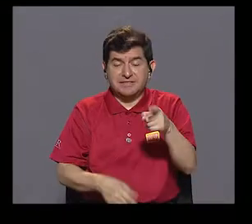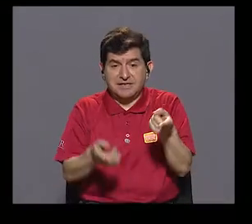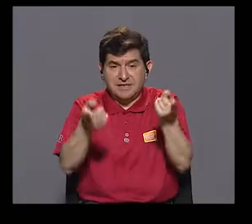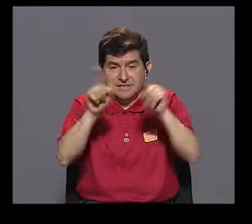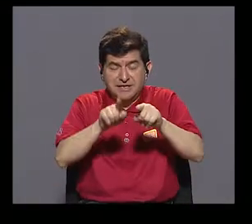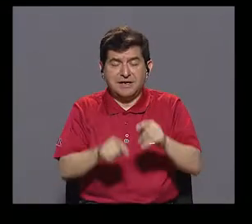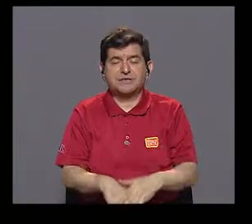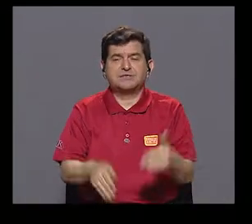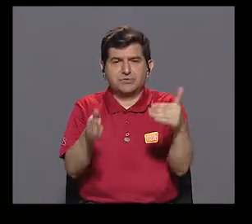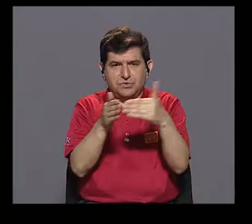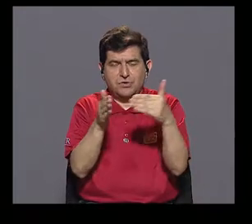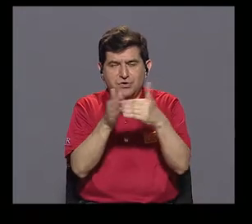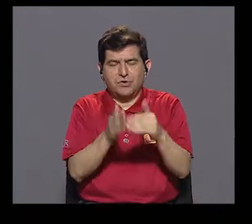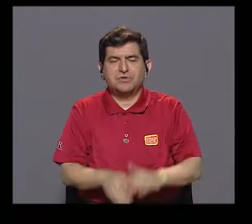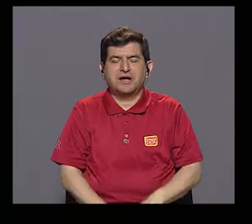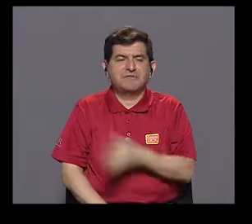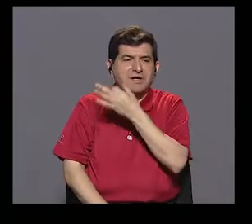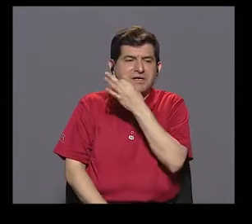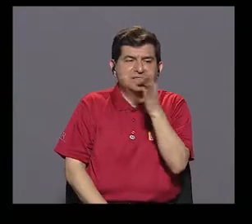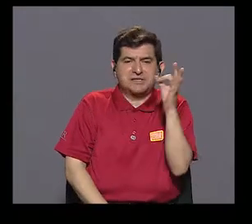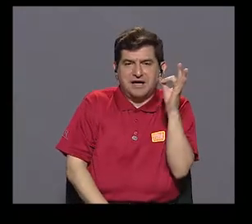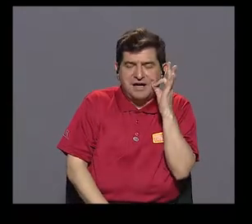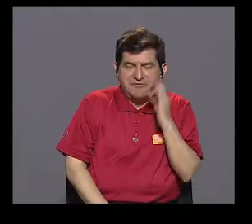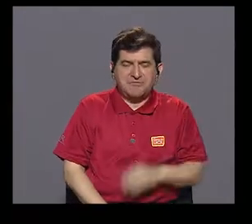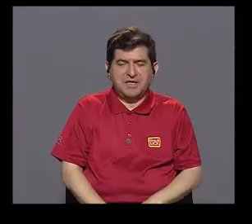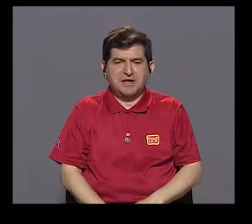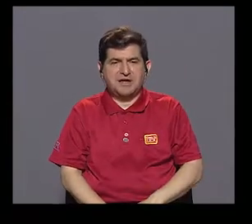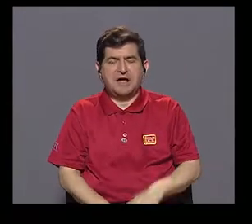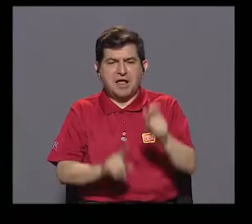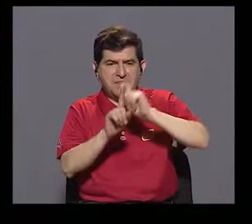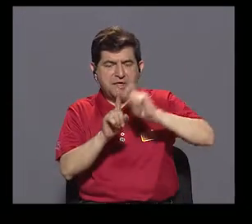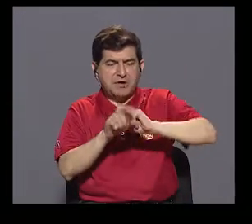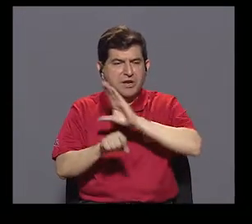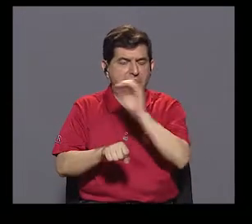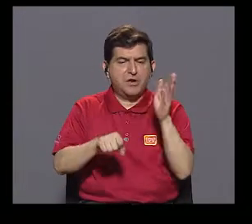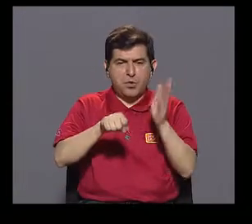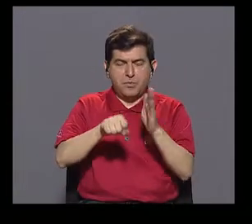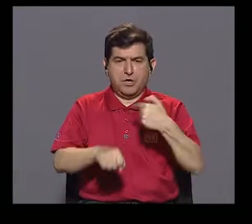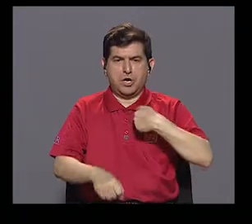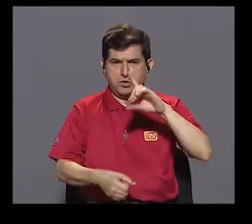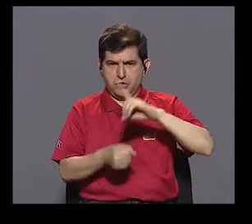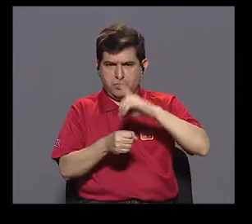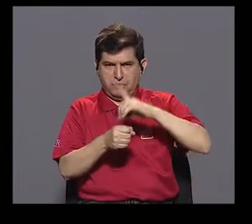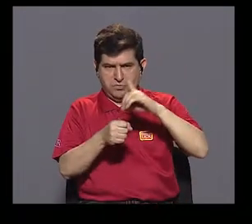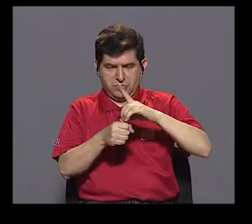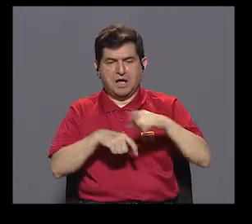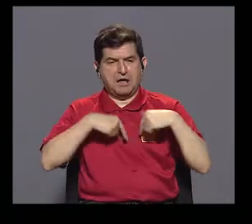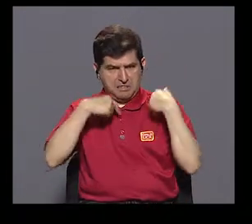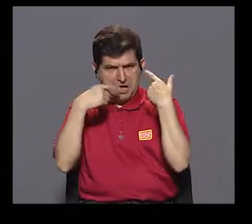cuando regresara a la finca bananera o a la piñera, como fui siendo diputada,